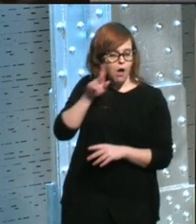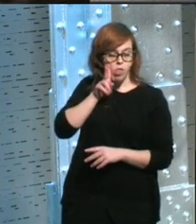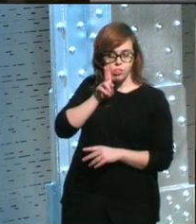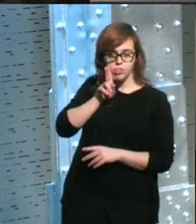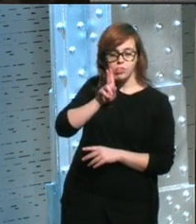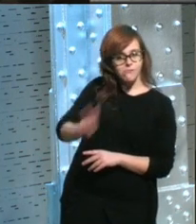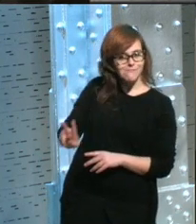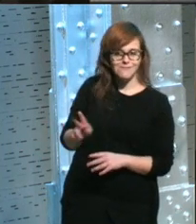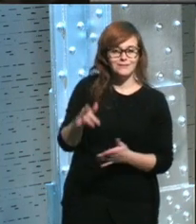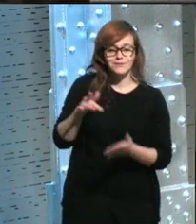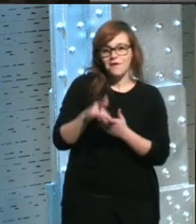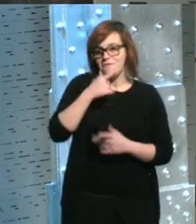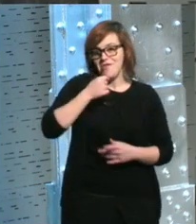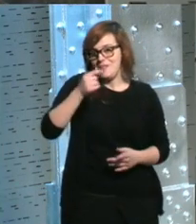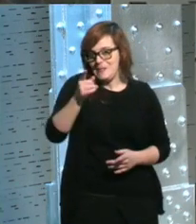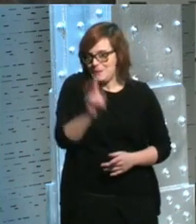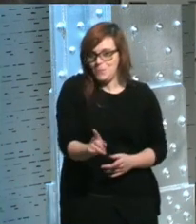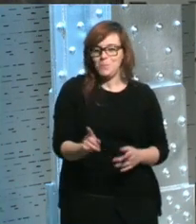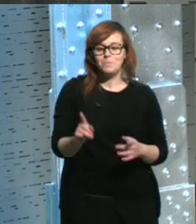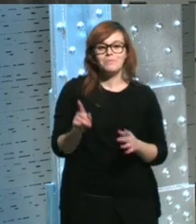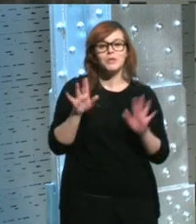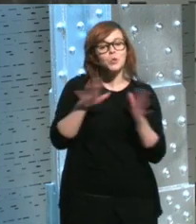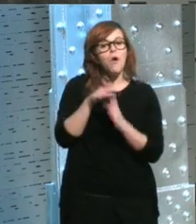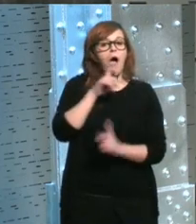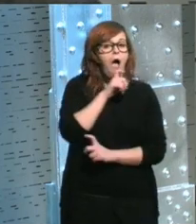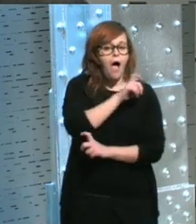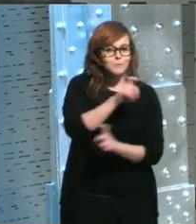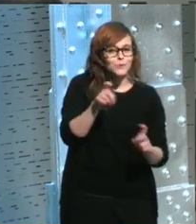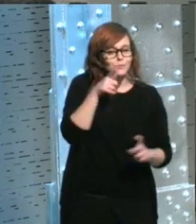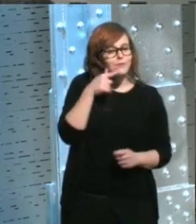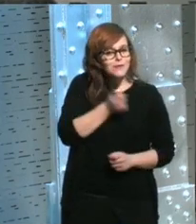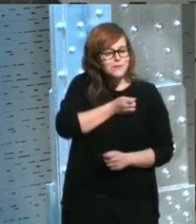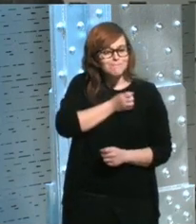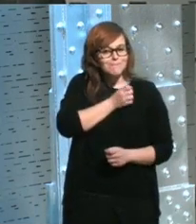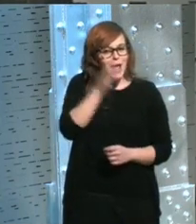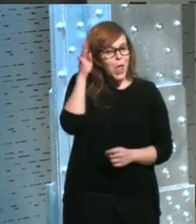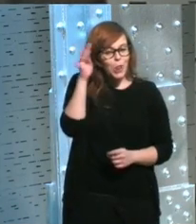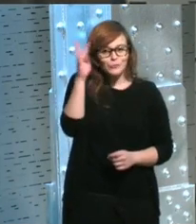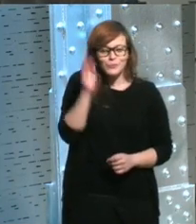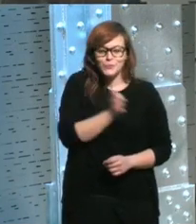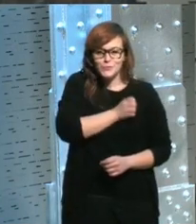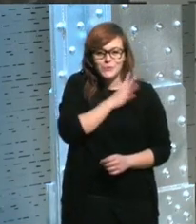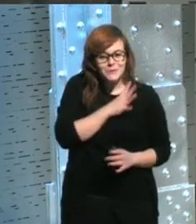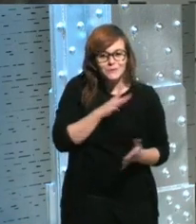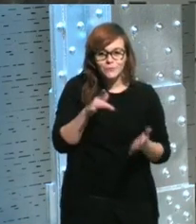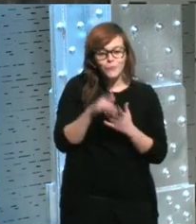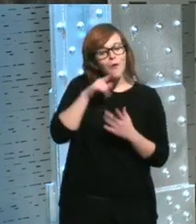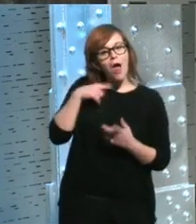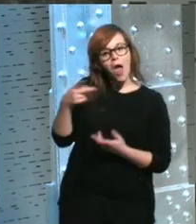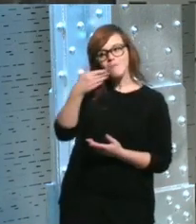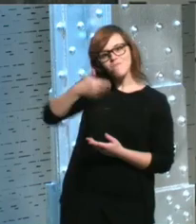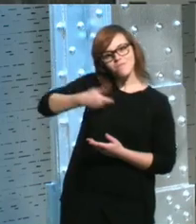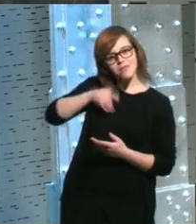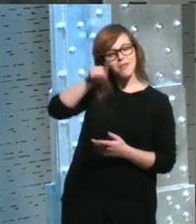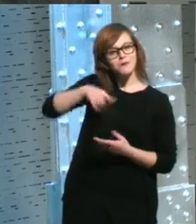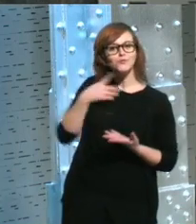no siempre es fácil, y lo digo porque me ha hecho mucha ilusión que me lo pidieras, me hace mucha ilusión estar contigo y